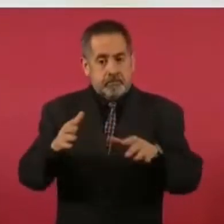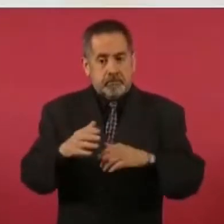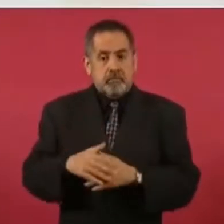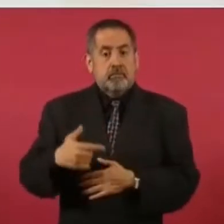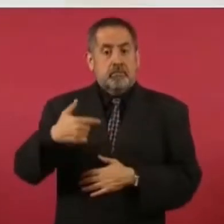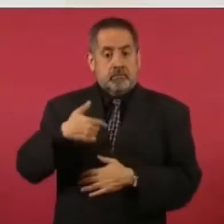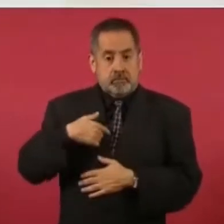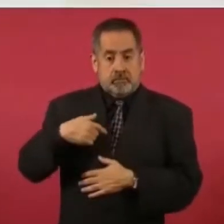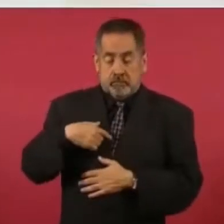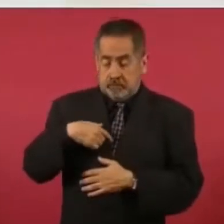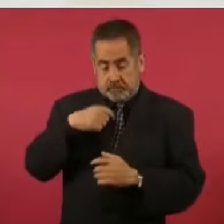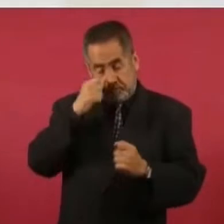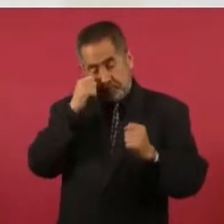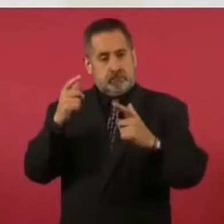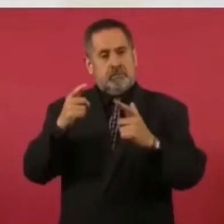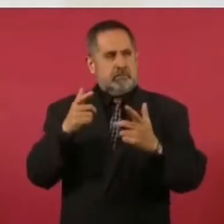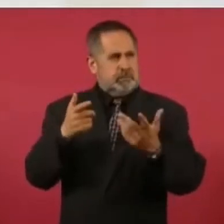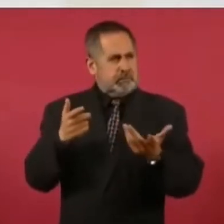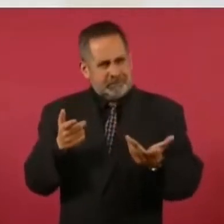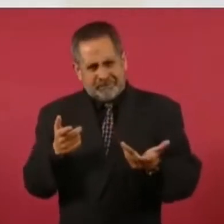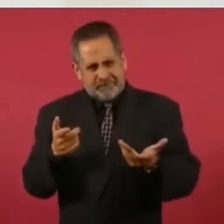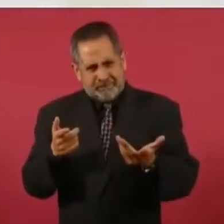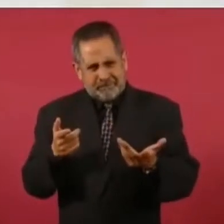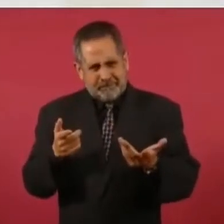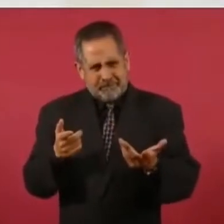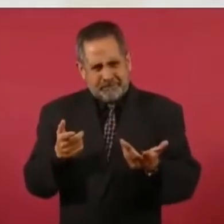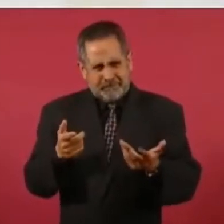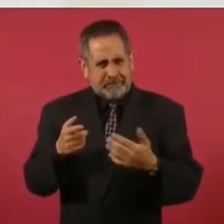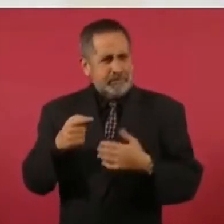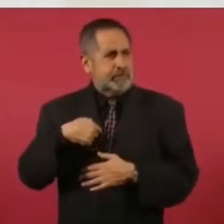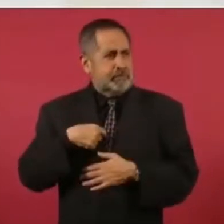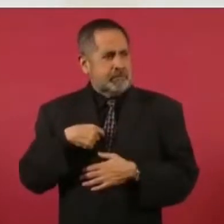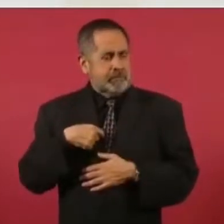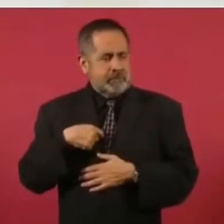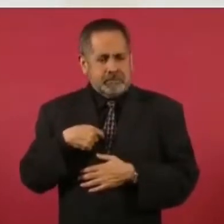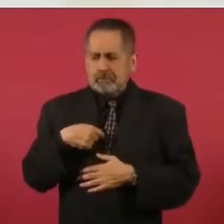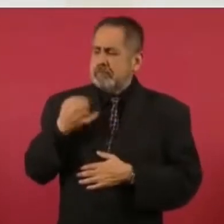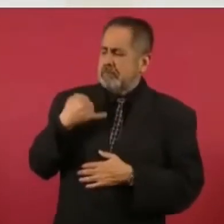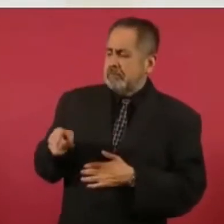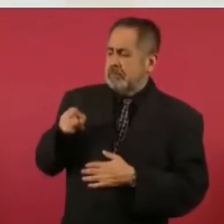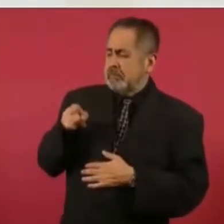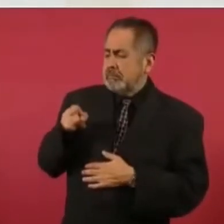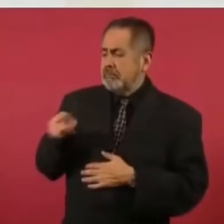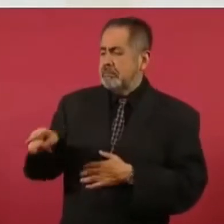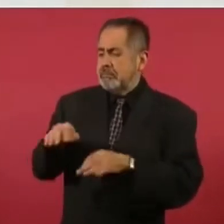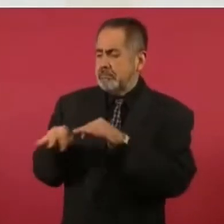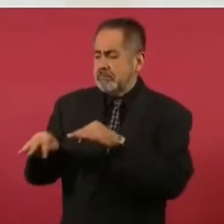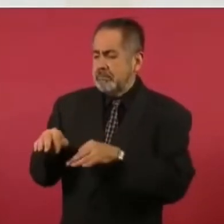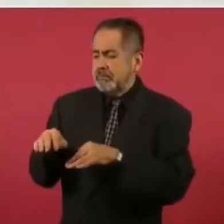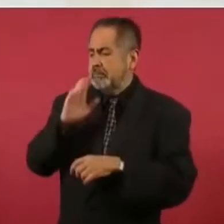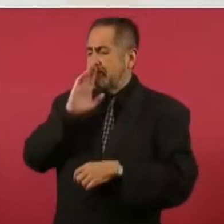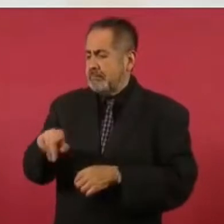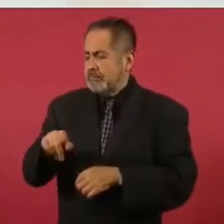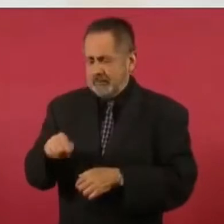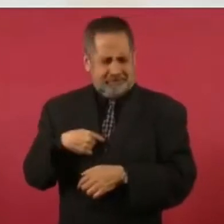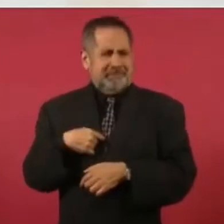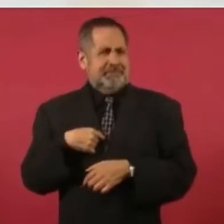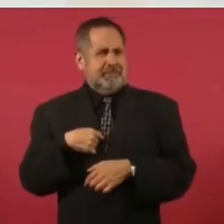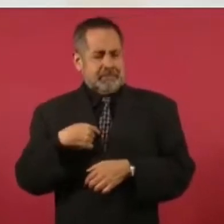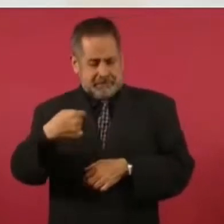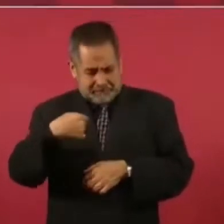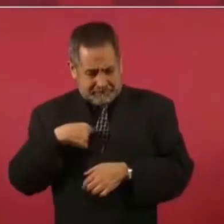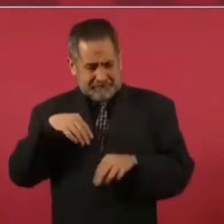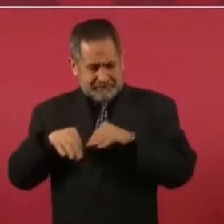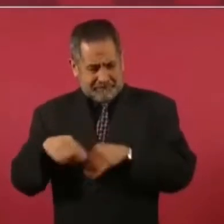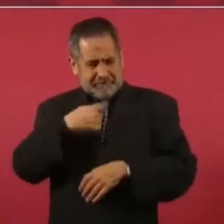soy el principal sorprendido. Esa idea de que yo autodescalifiqué mi trabajo, pues la verdad